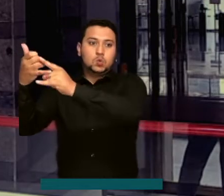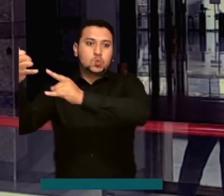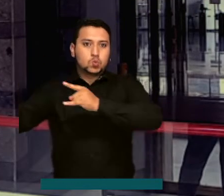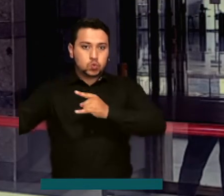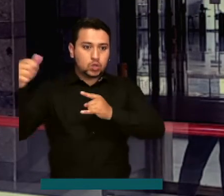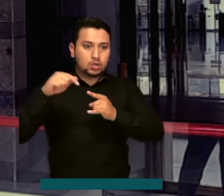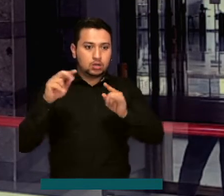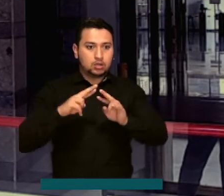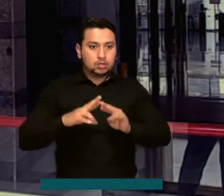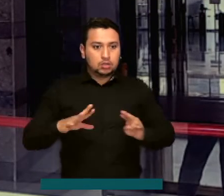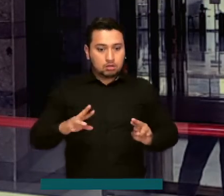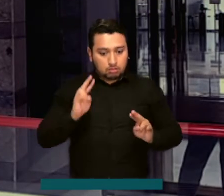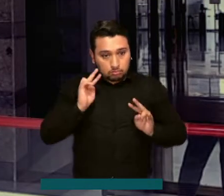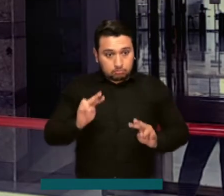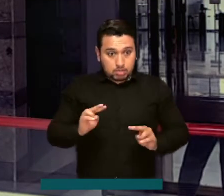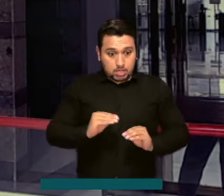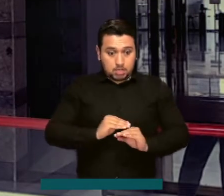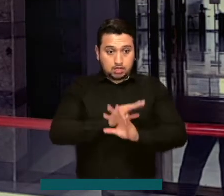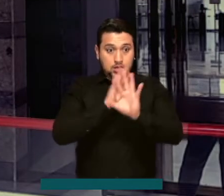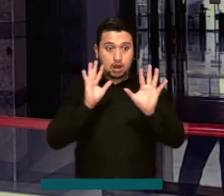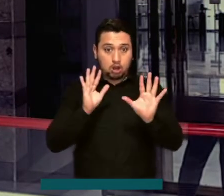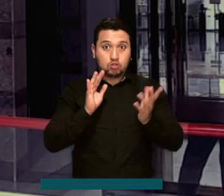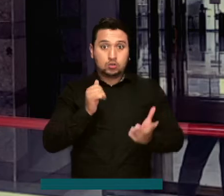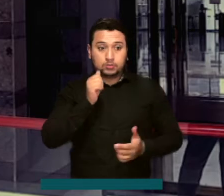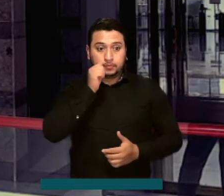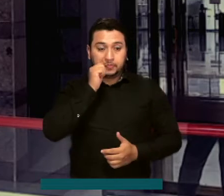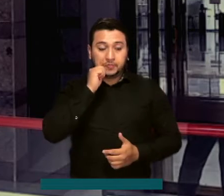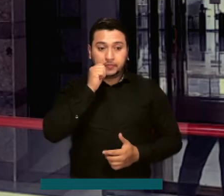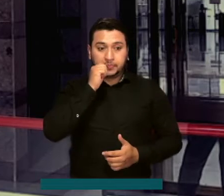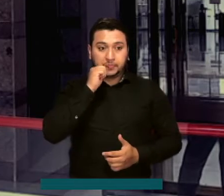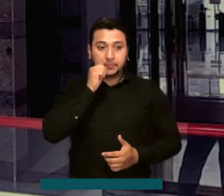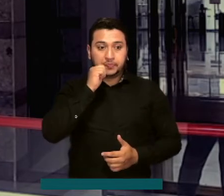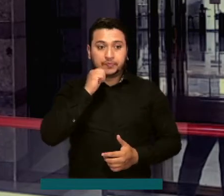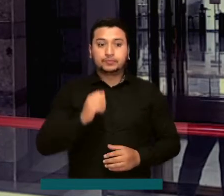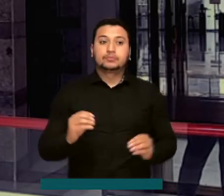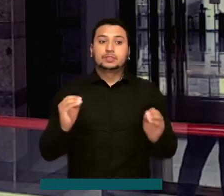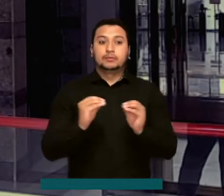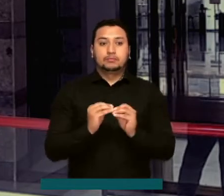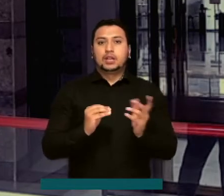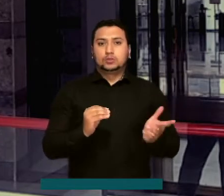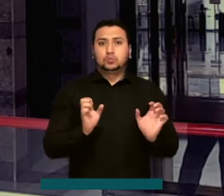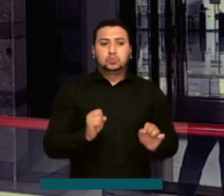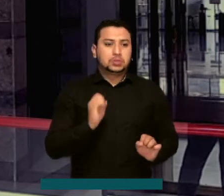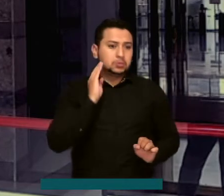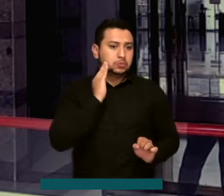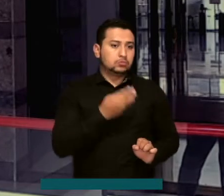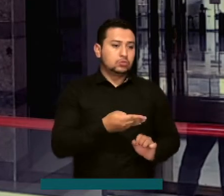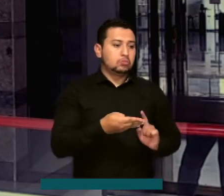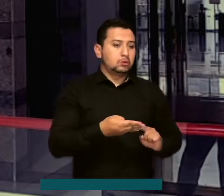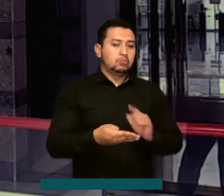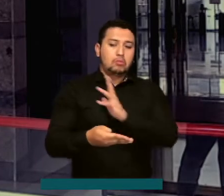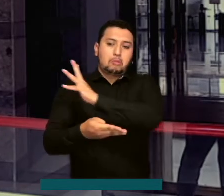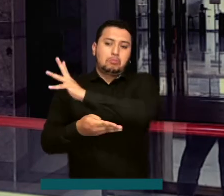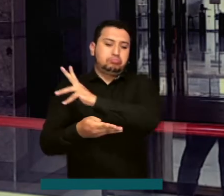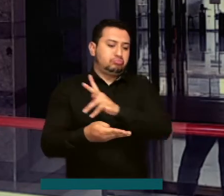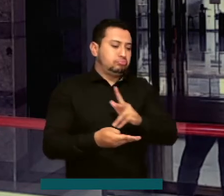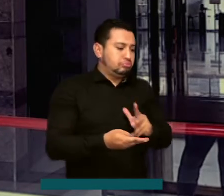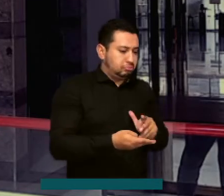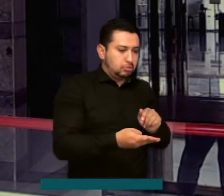para comprimir y almacenar los archivos. Tienen además las ventajas del medio digital en cuanto a